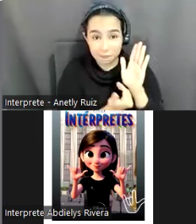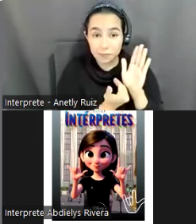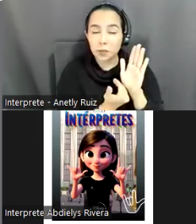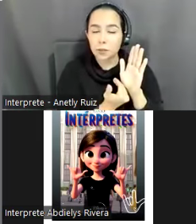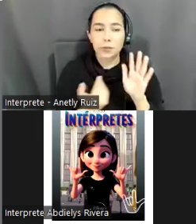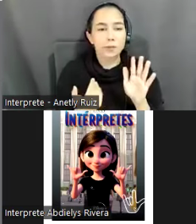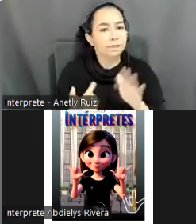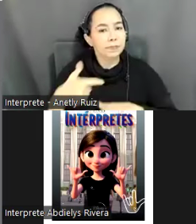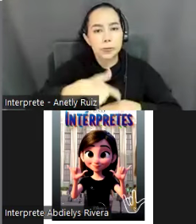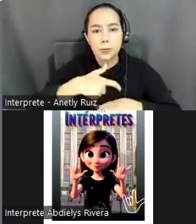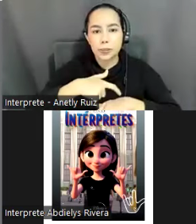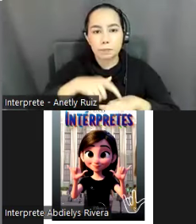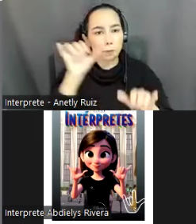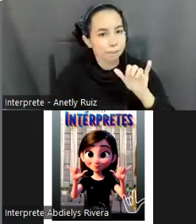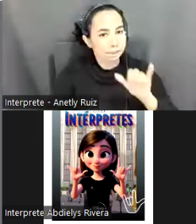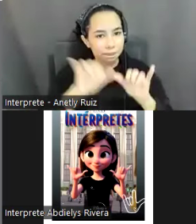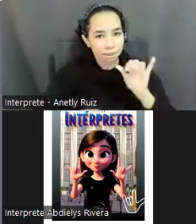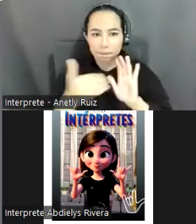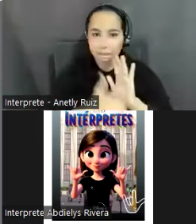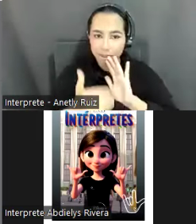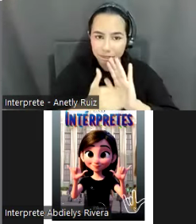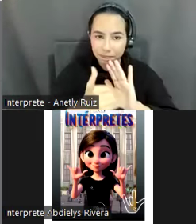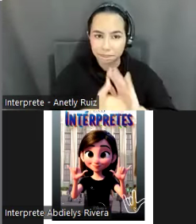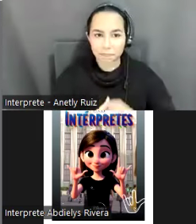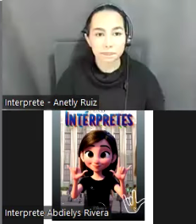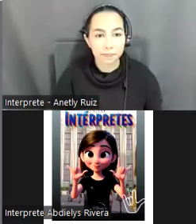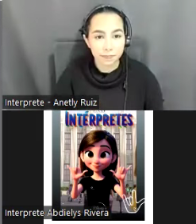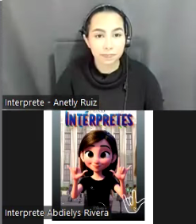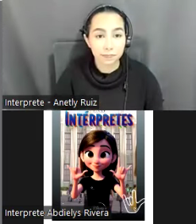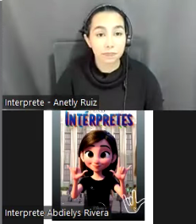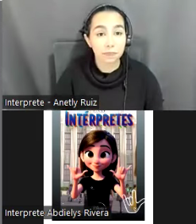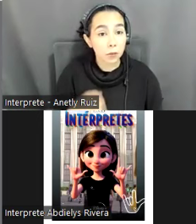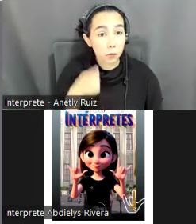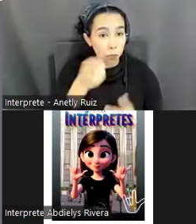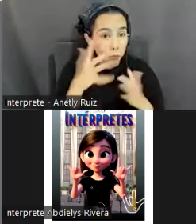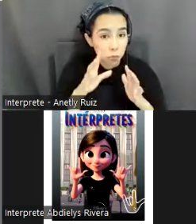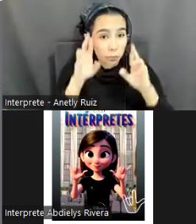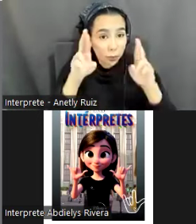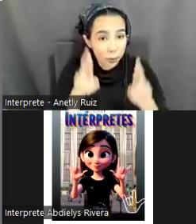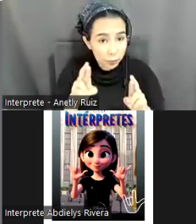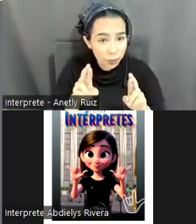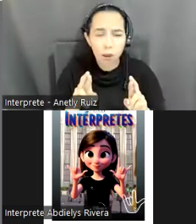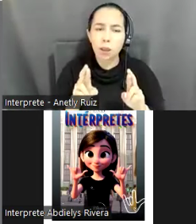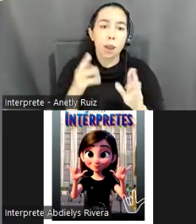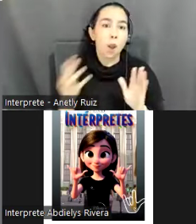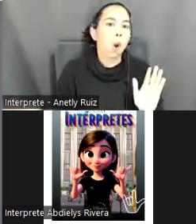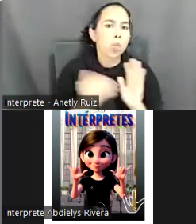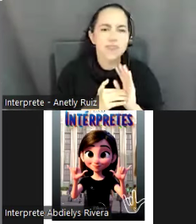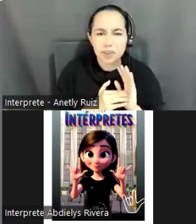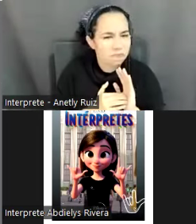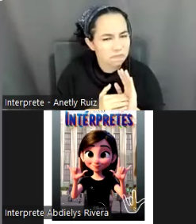tiempo. Debo recalcar a las personas que ya están registradas que no hay necesidad, ¿verdad?, que se registren